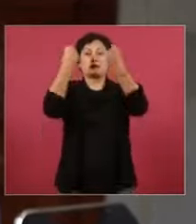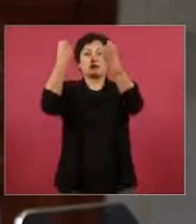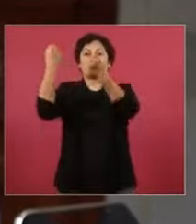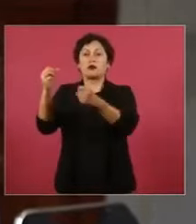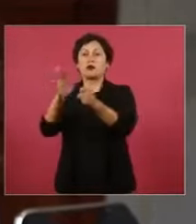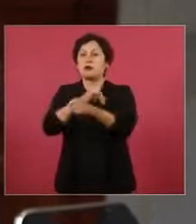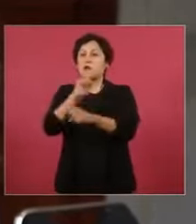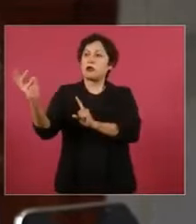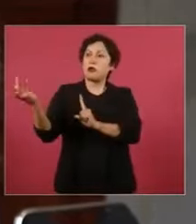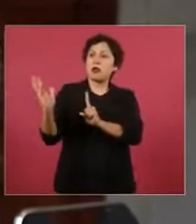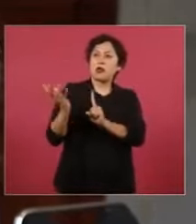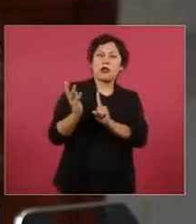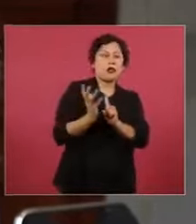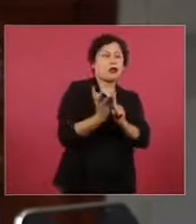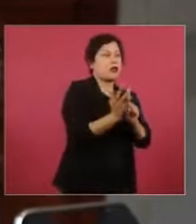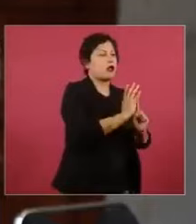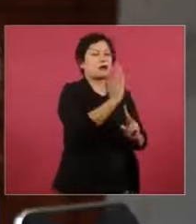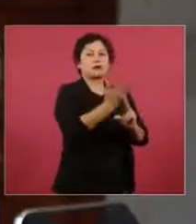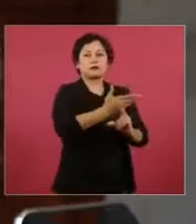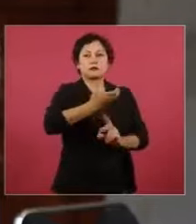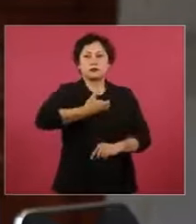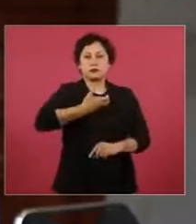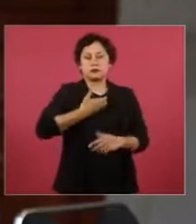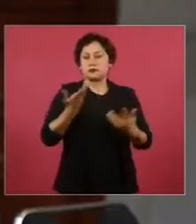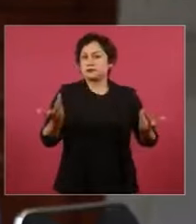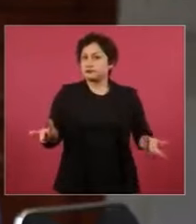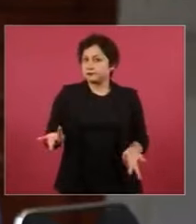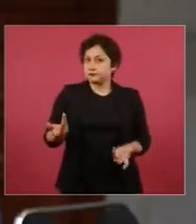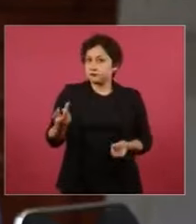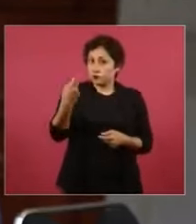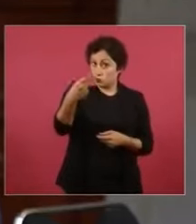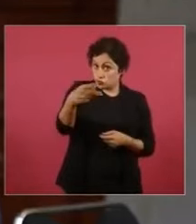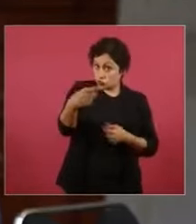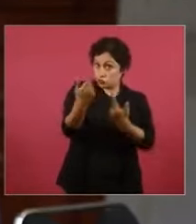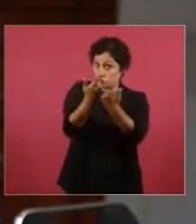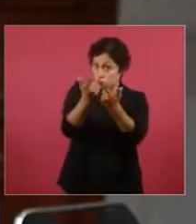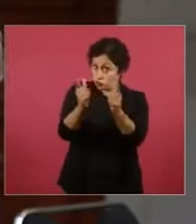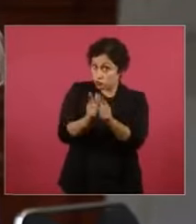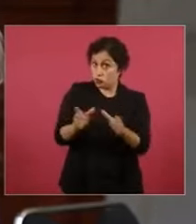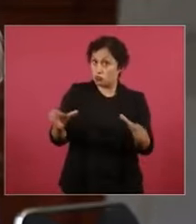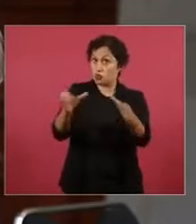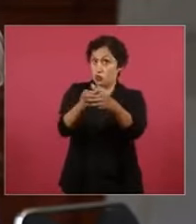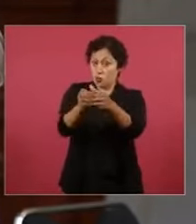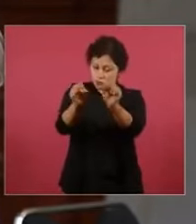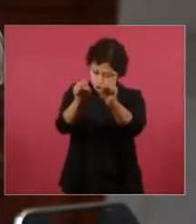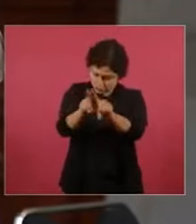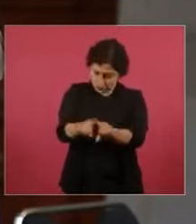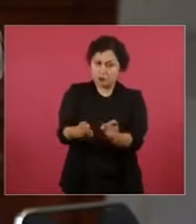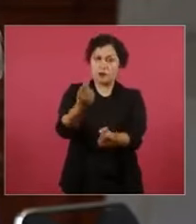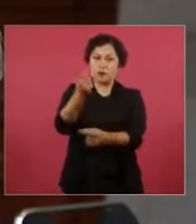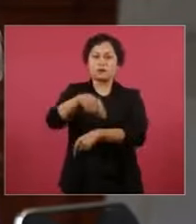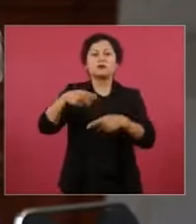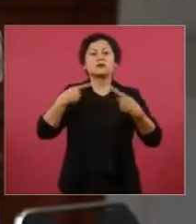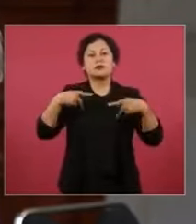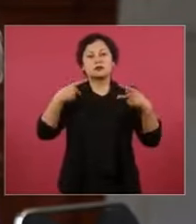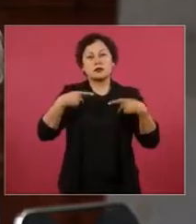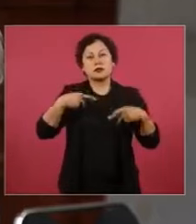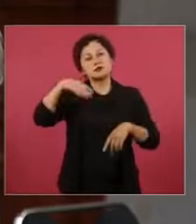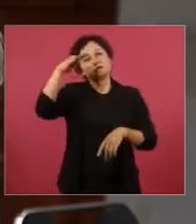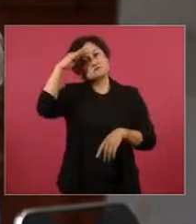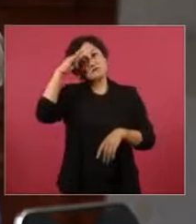Zócalo. También hay fanatismo, el pensamiento fanático del lado de usted, presidente. Y